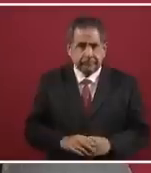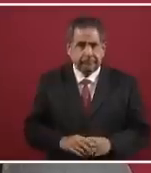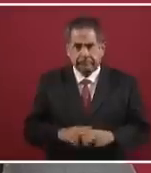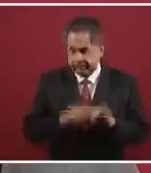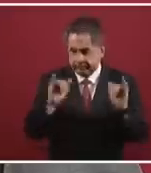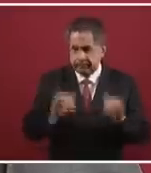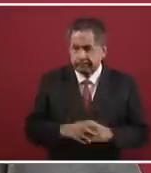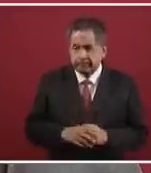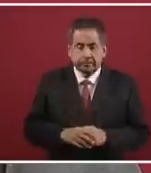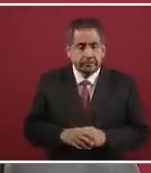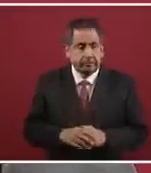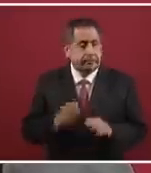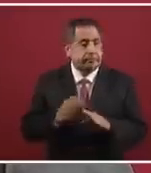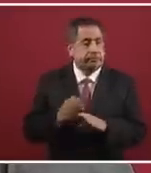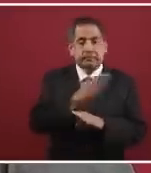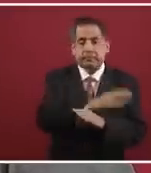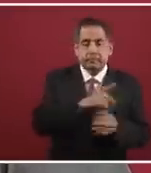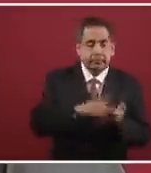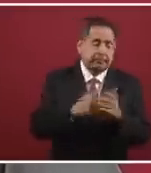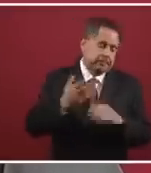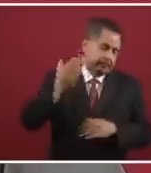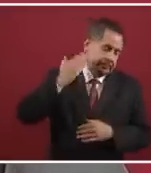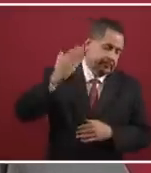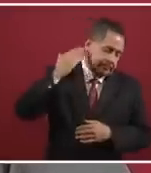antes en el poder judicial